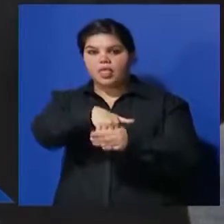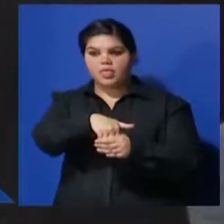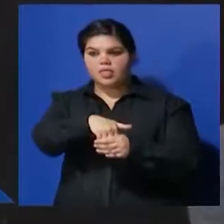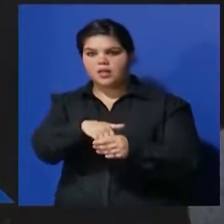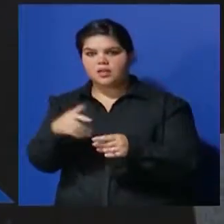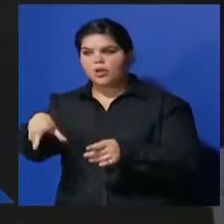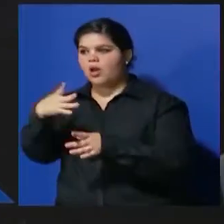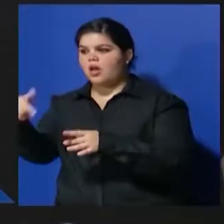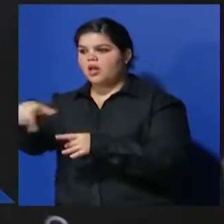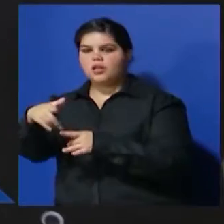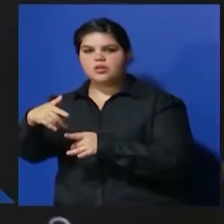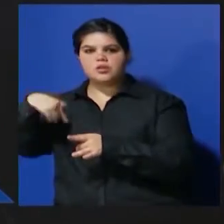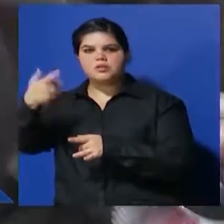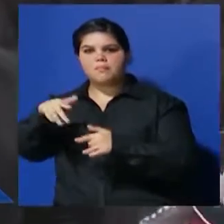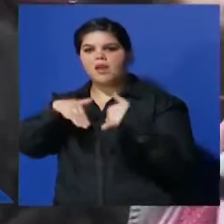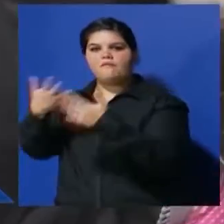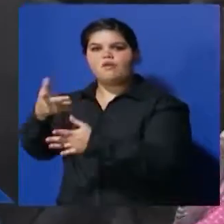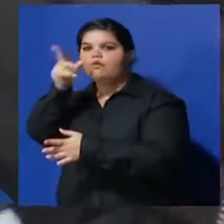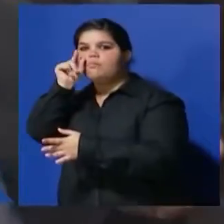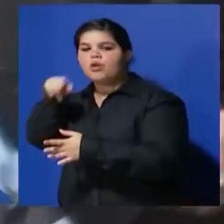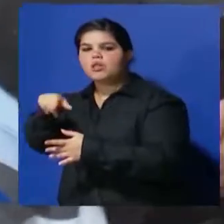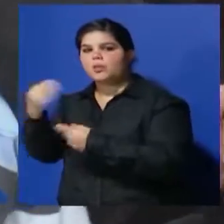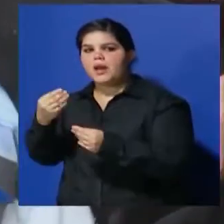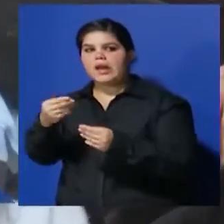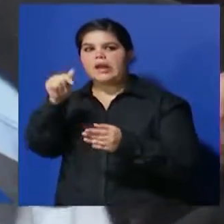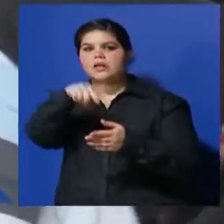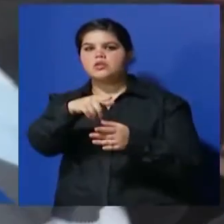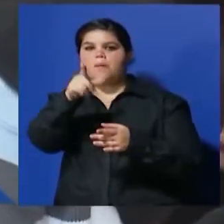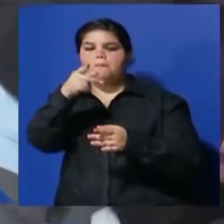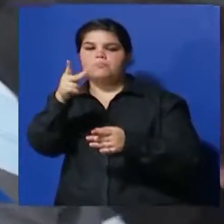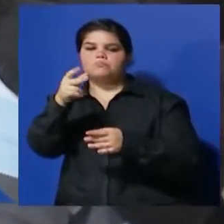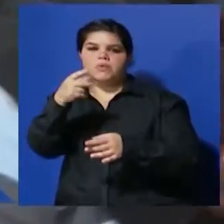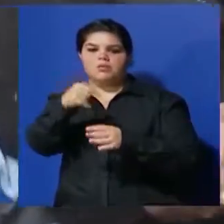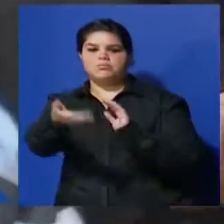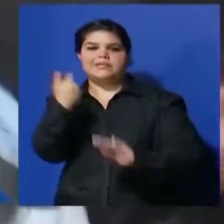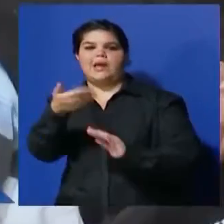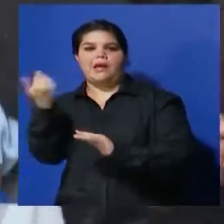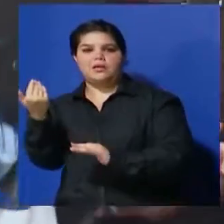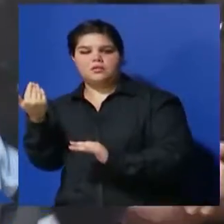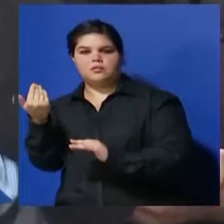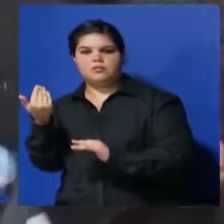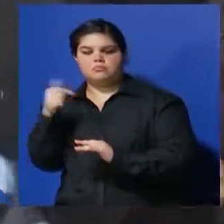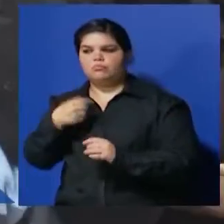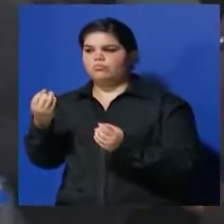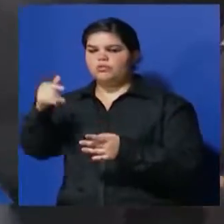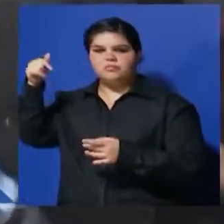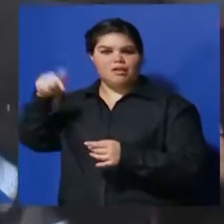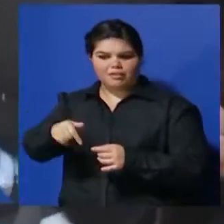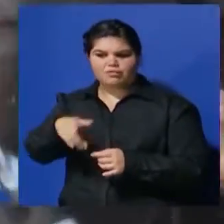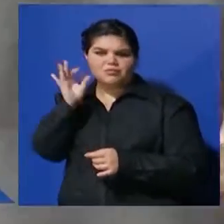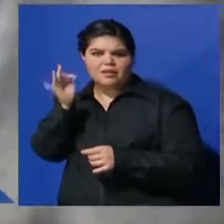ha hecho lobby político para que esto no ocurra. Entonces estamos ante una situación que es esperable en el